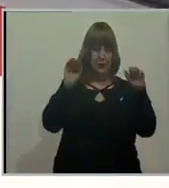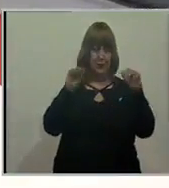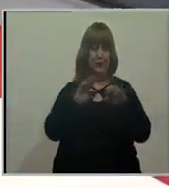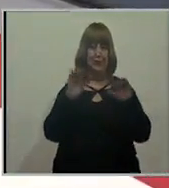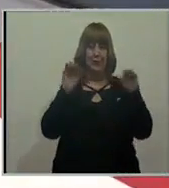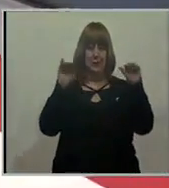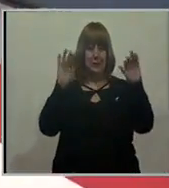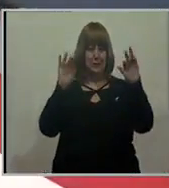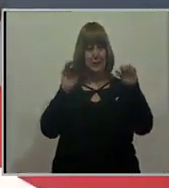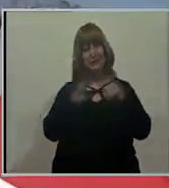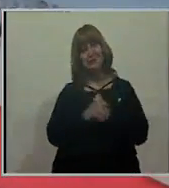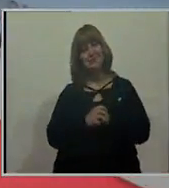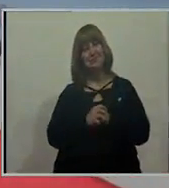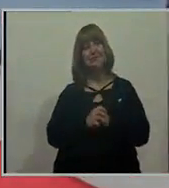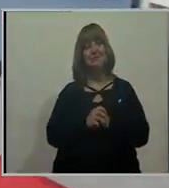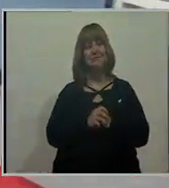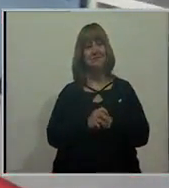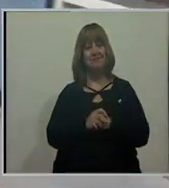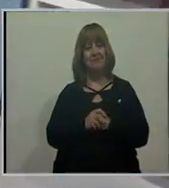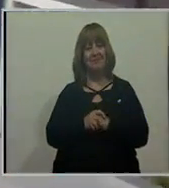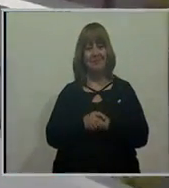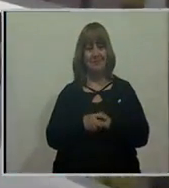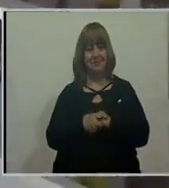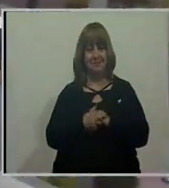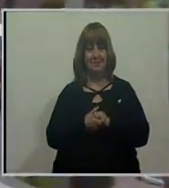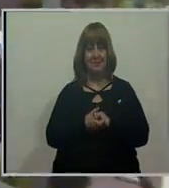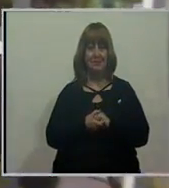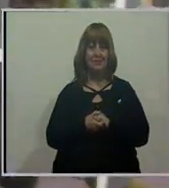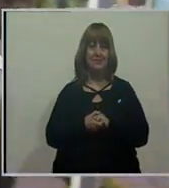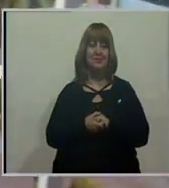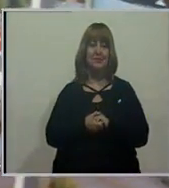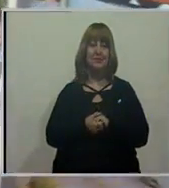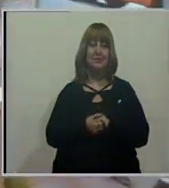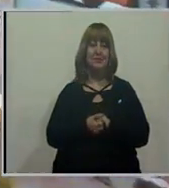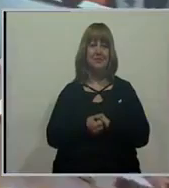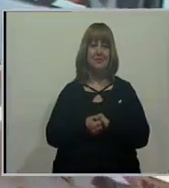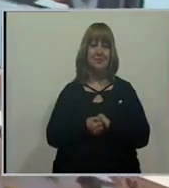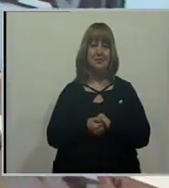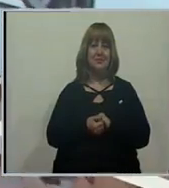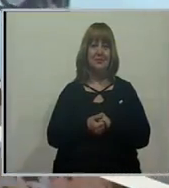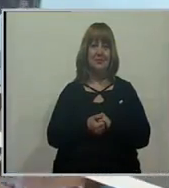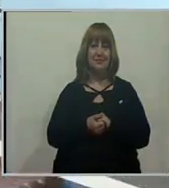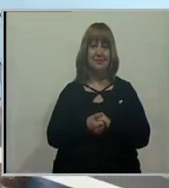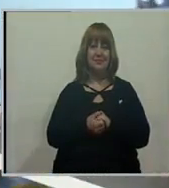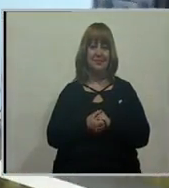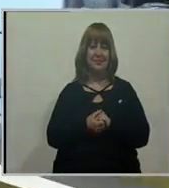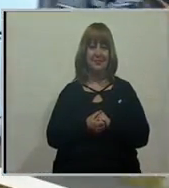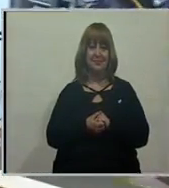mañana y son de otro vato lindazo.